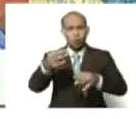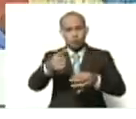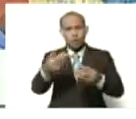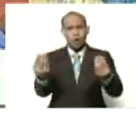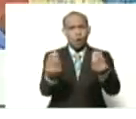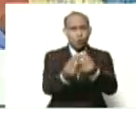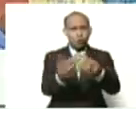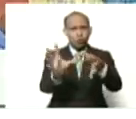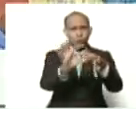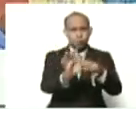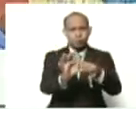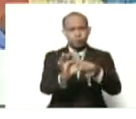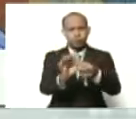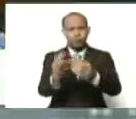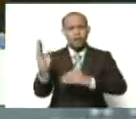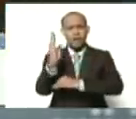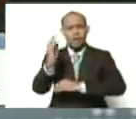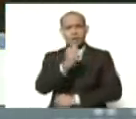Católica